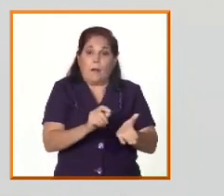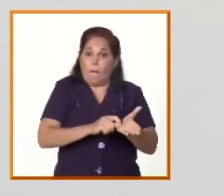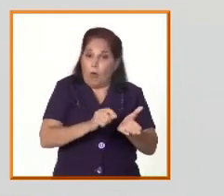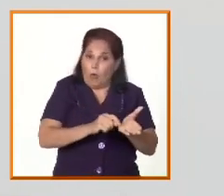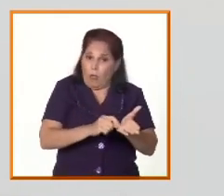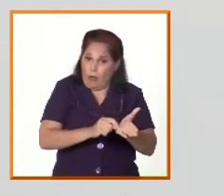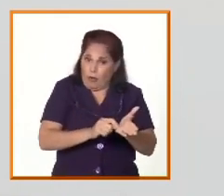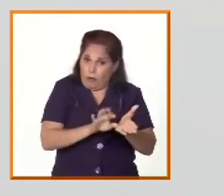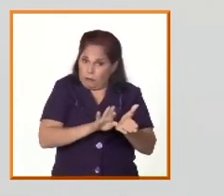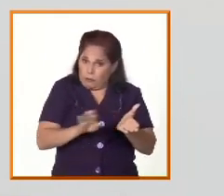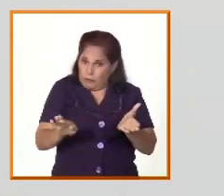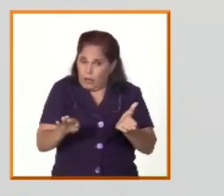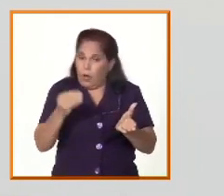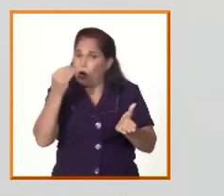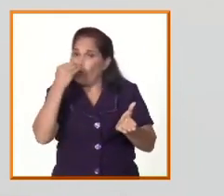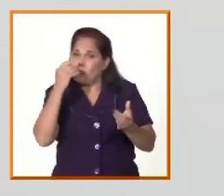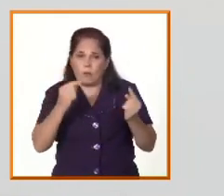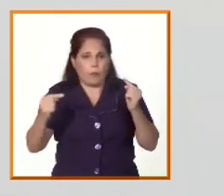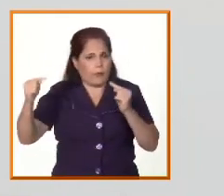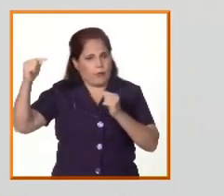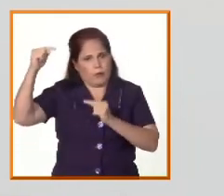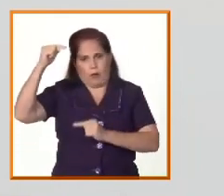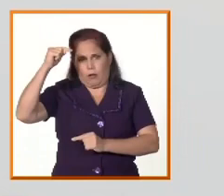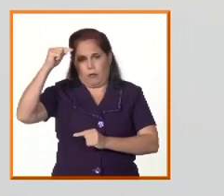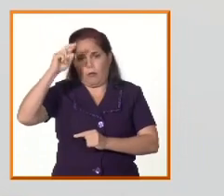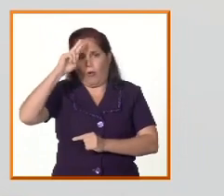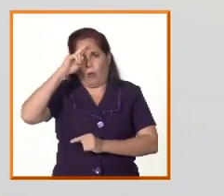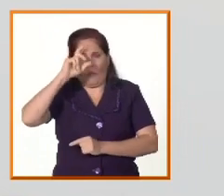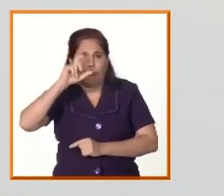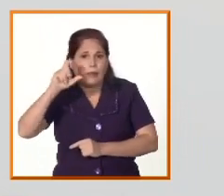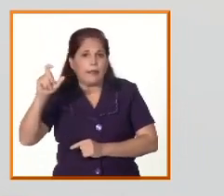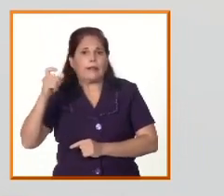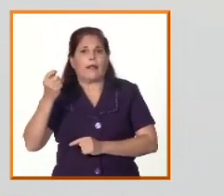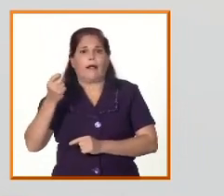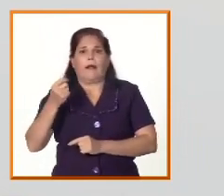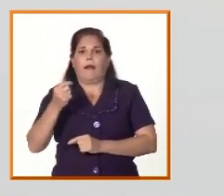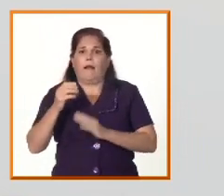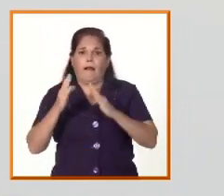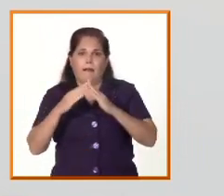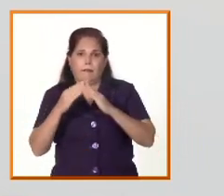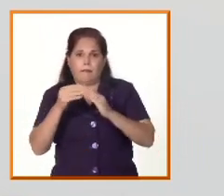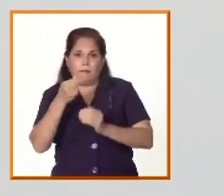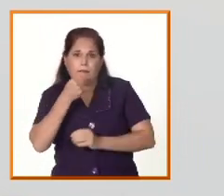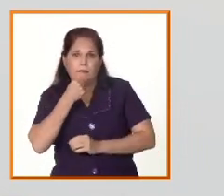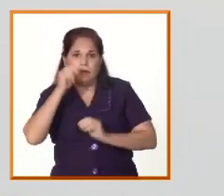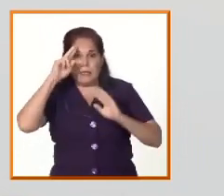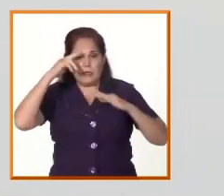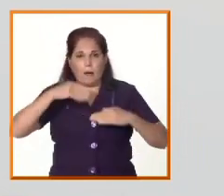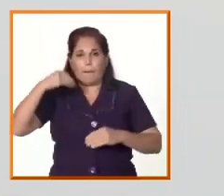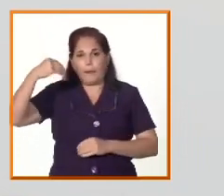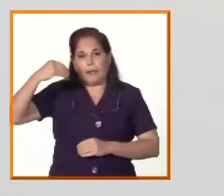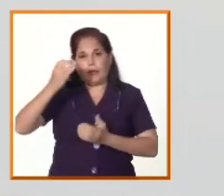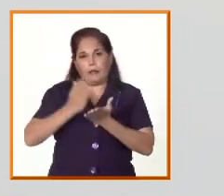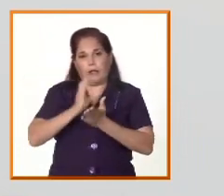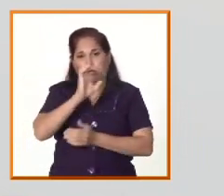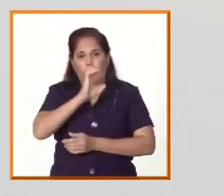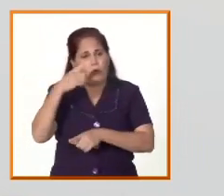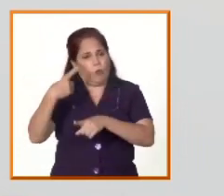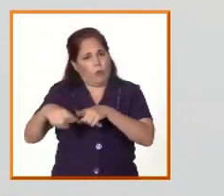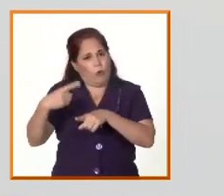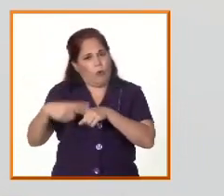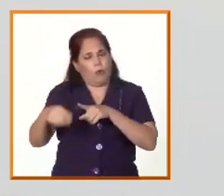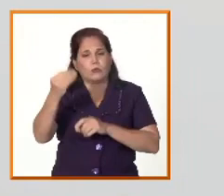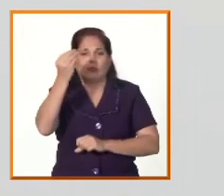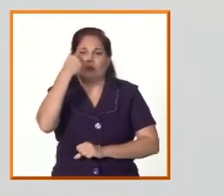y los consumos provisionales con los consumos sociales priorizados cuando hablamos eso hablamos de salud a merienda escolar y otro